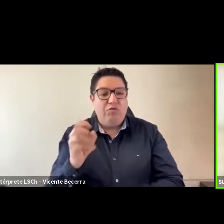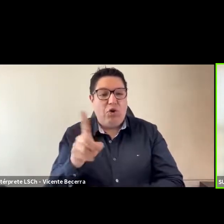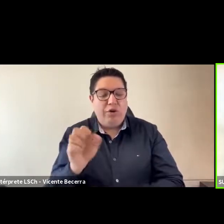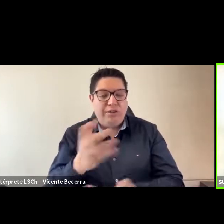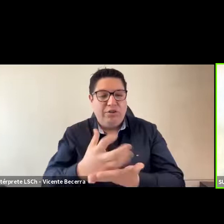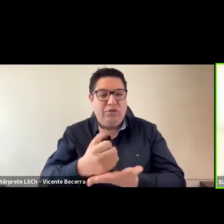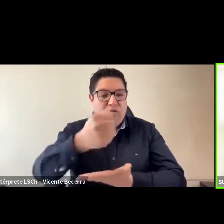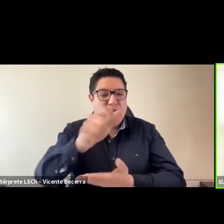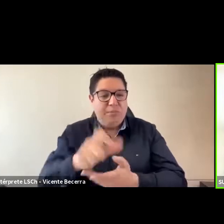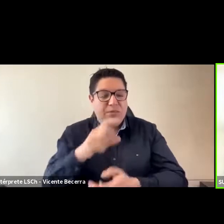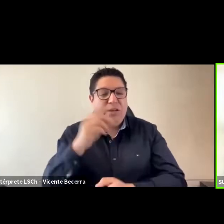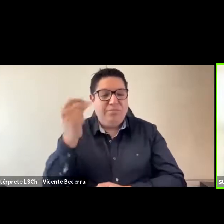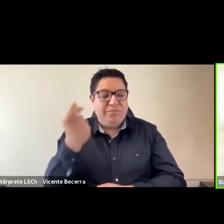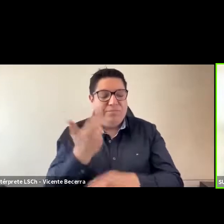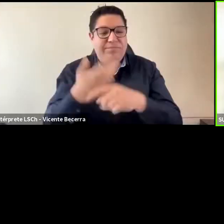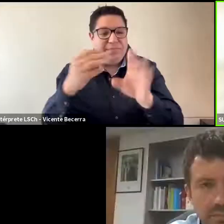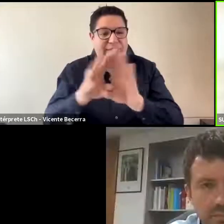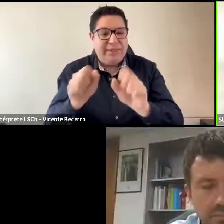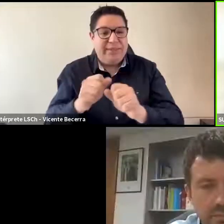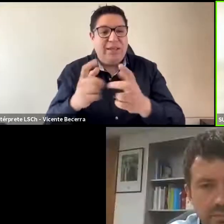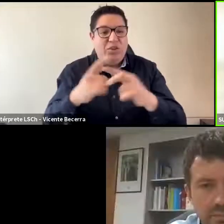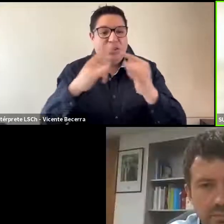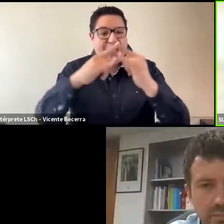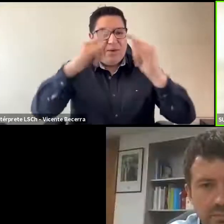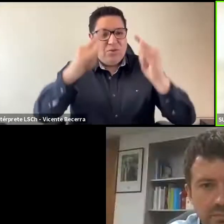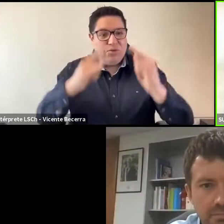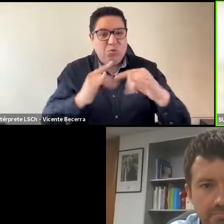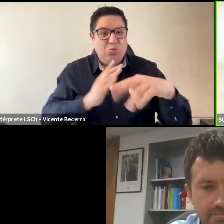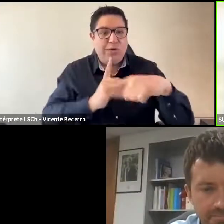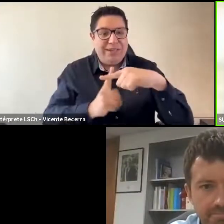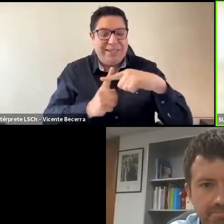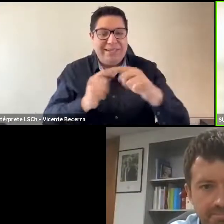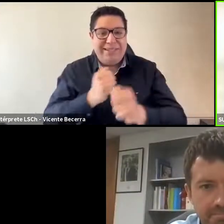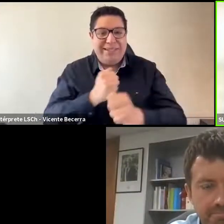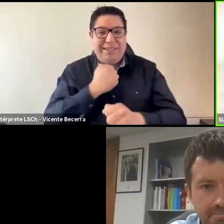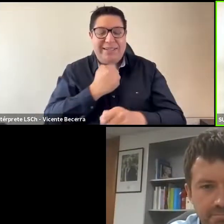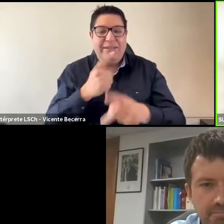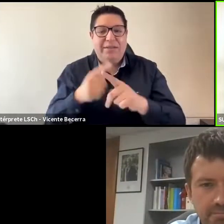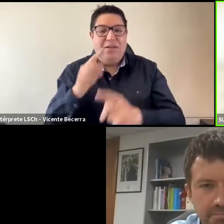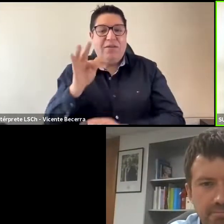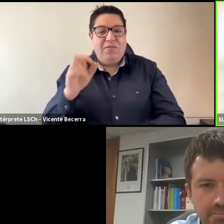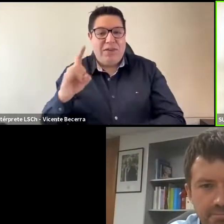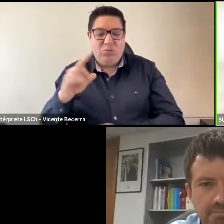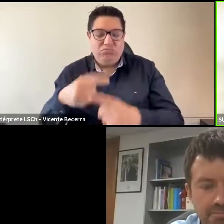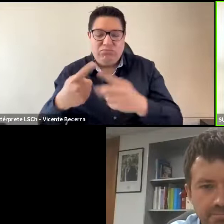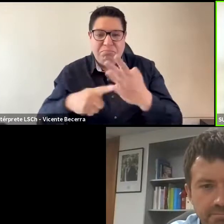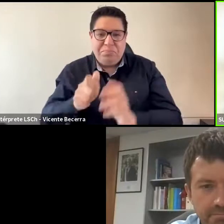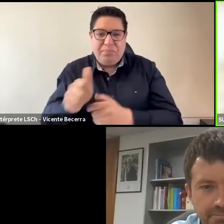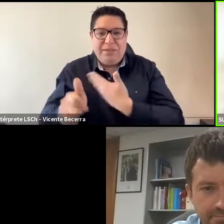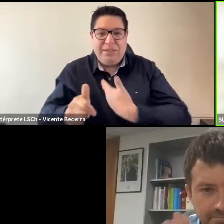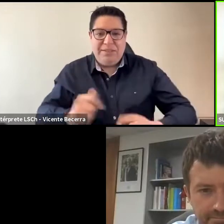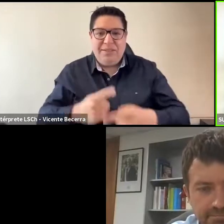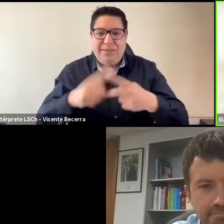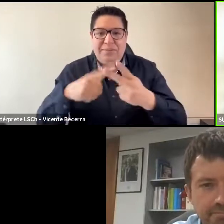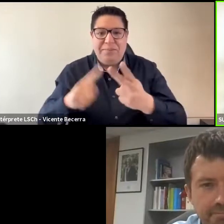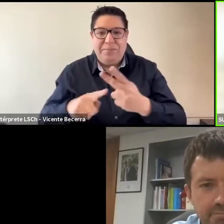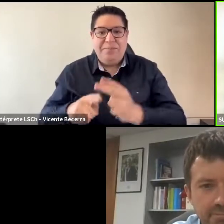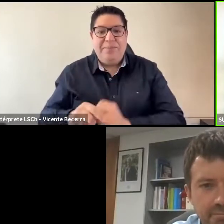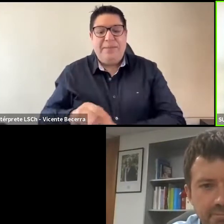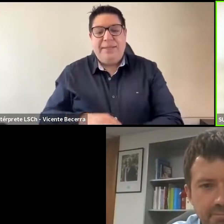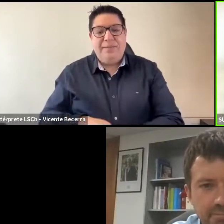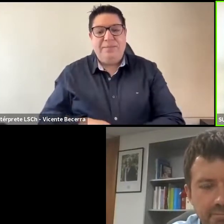innovación lideró el proceso innovación en el lugar de crisis donde estaba mucho tiempo fue presidente de la feu y varias cosas más y él